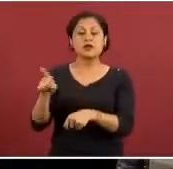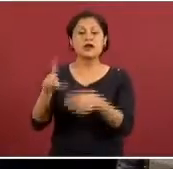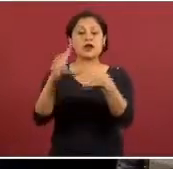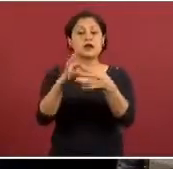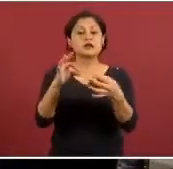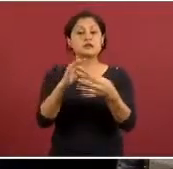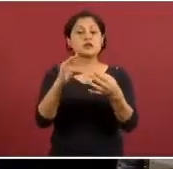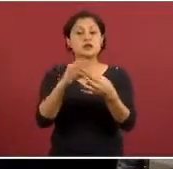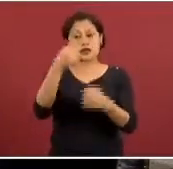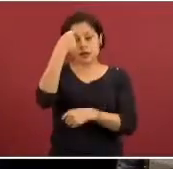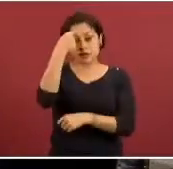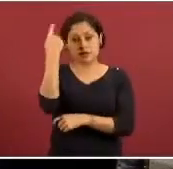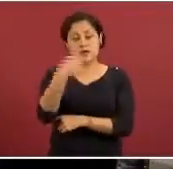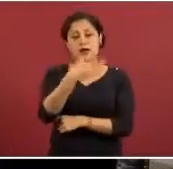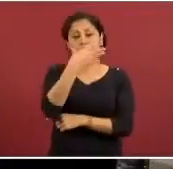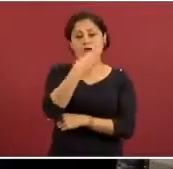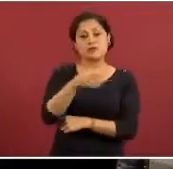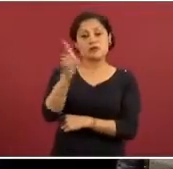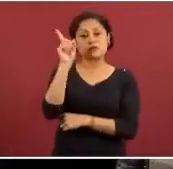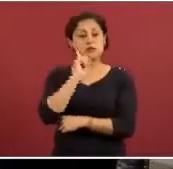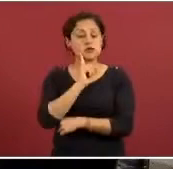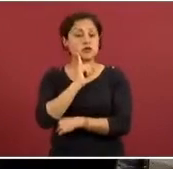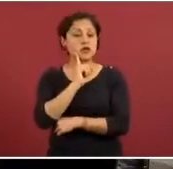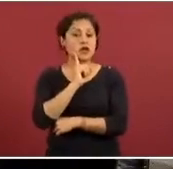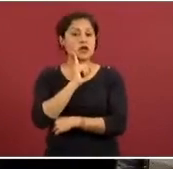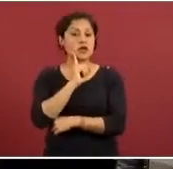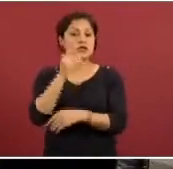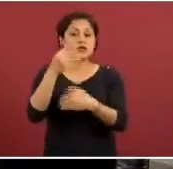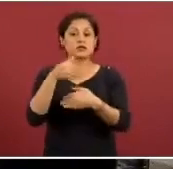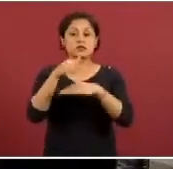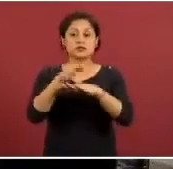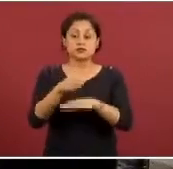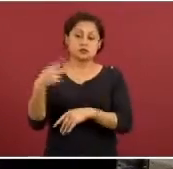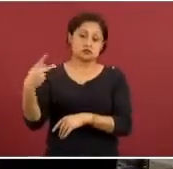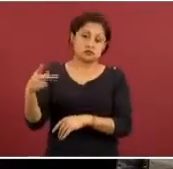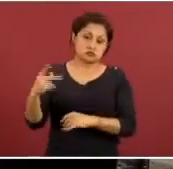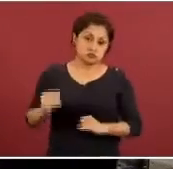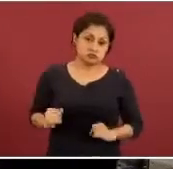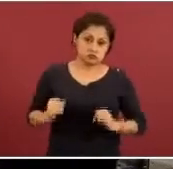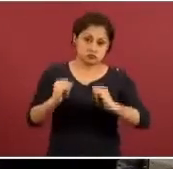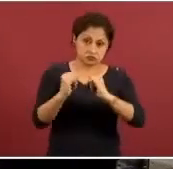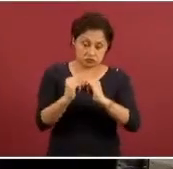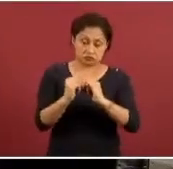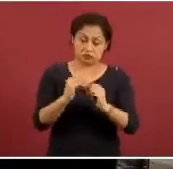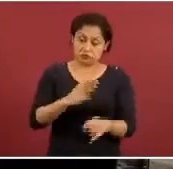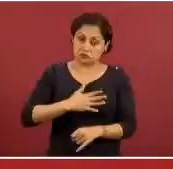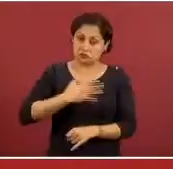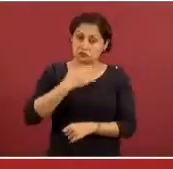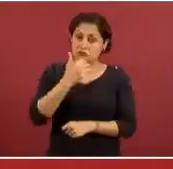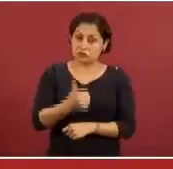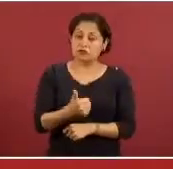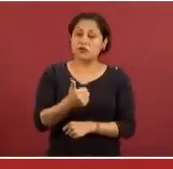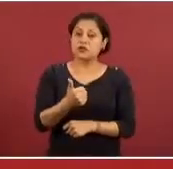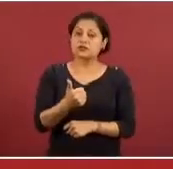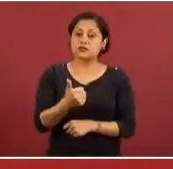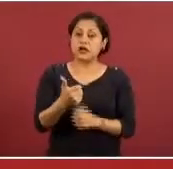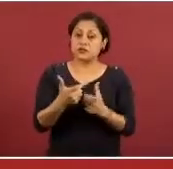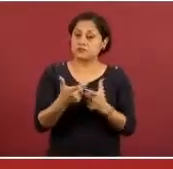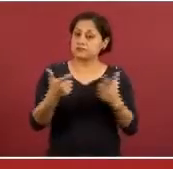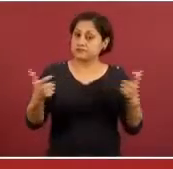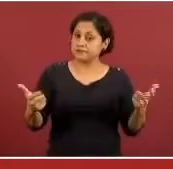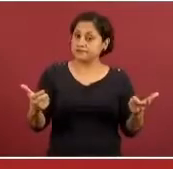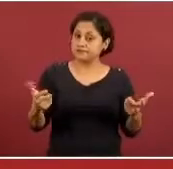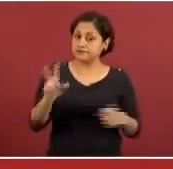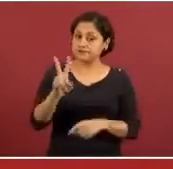mujeres y hombres y desde la perspectiva de una de las instituciones de bienestar más amplias y sólidas en México, que es el